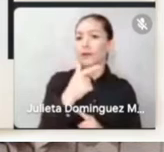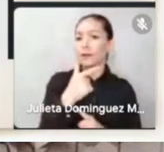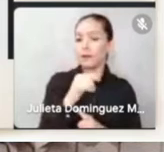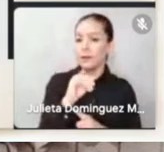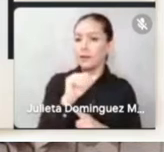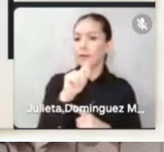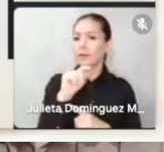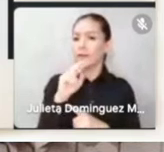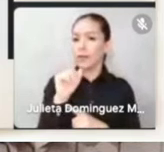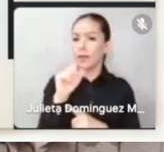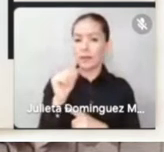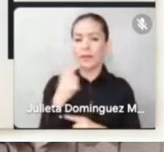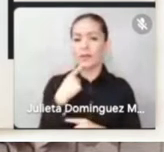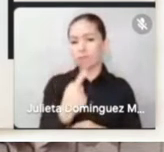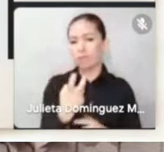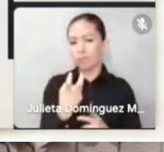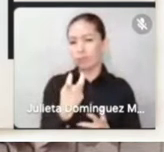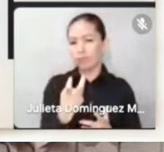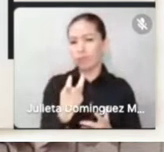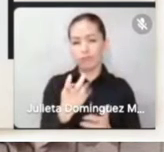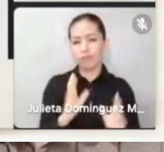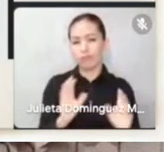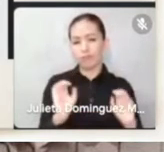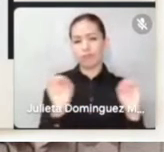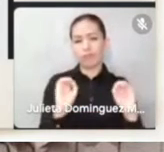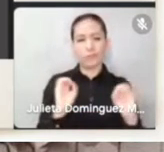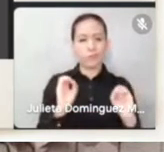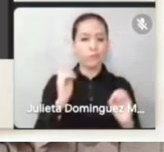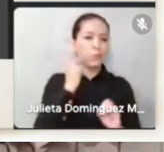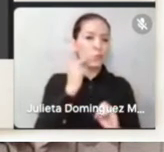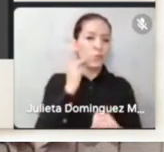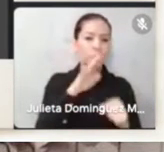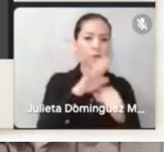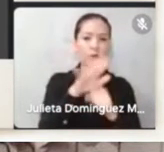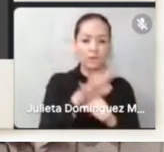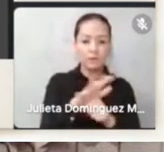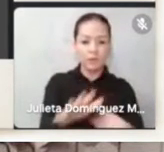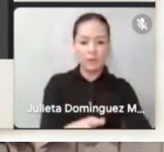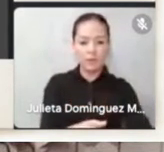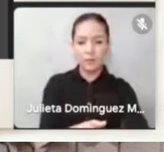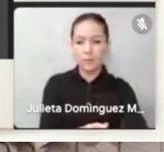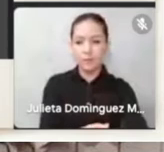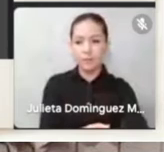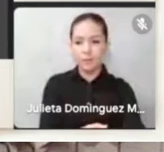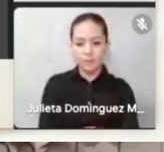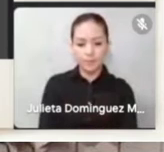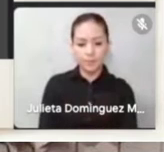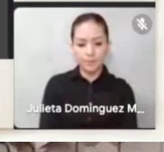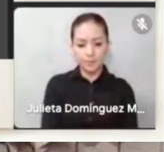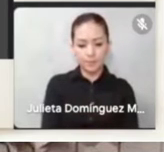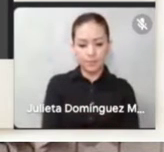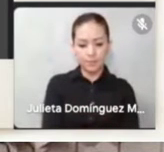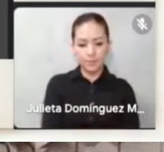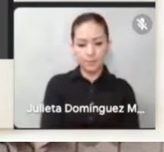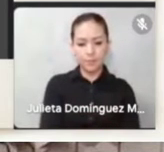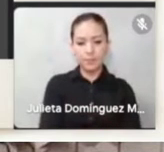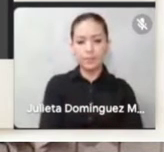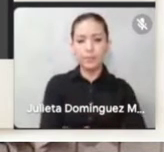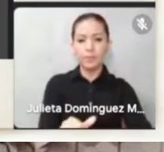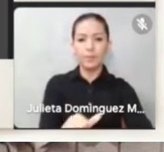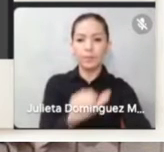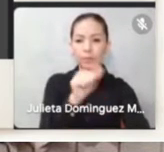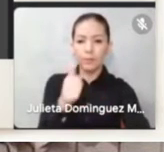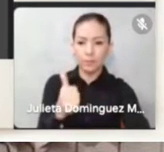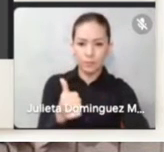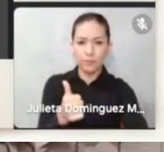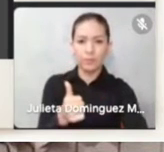plantea declarar el agravio de cuenta como infundado. Ahora bien, como agravio sexto, Morena se